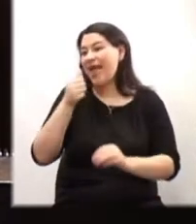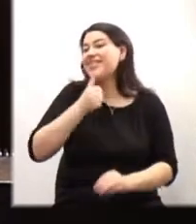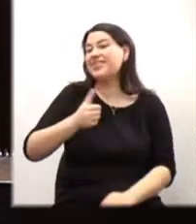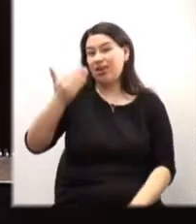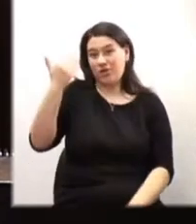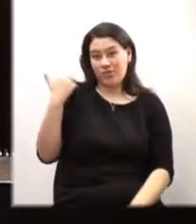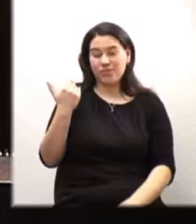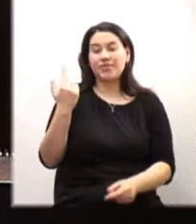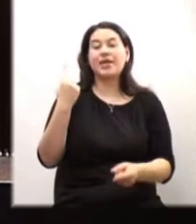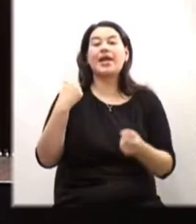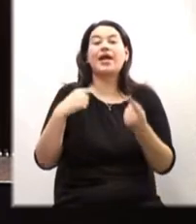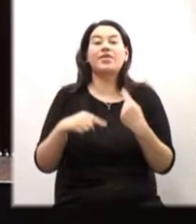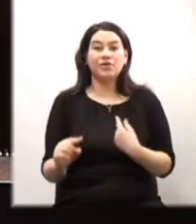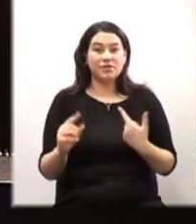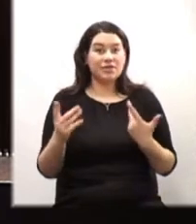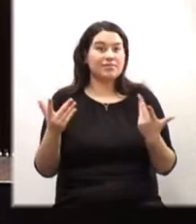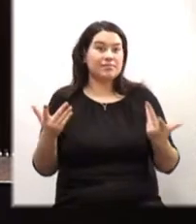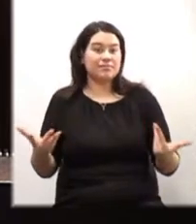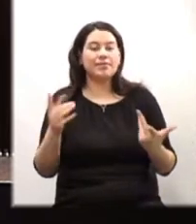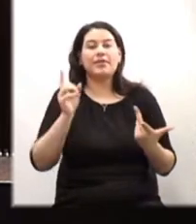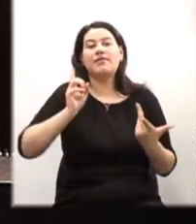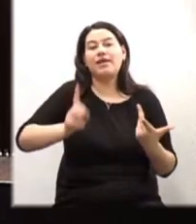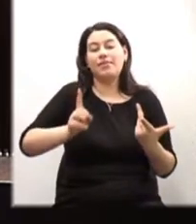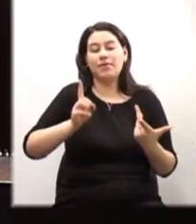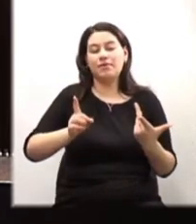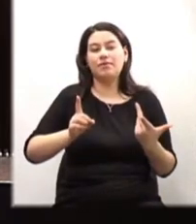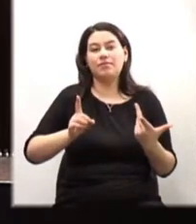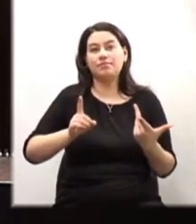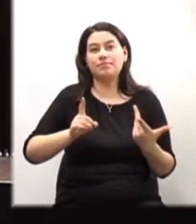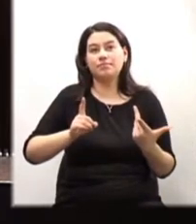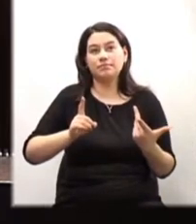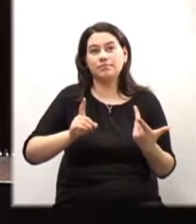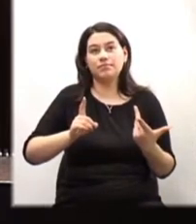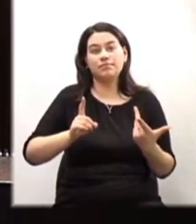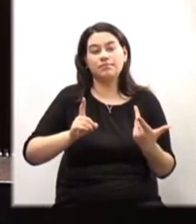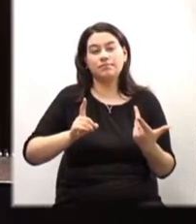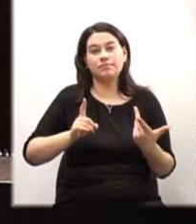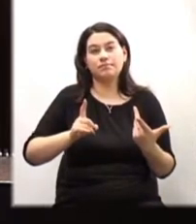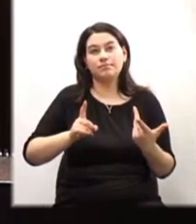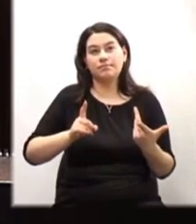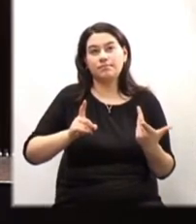anteriores. Entonces, hay que medir a